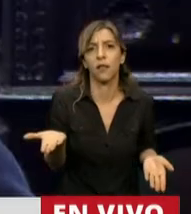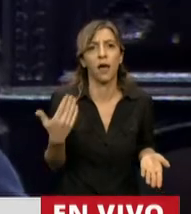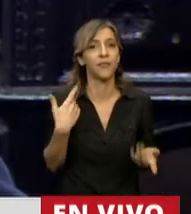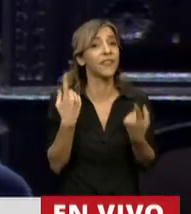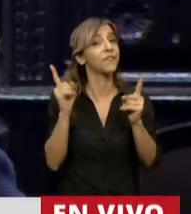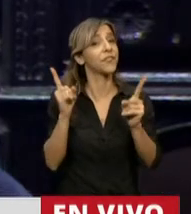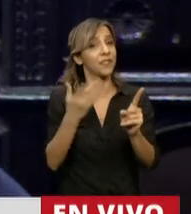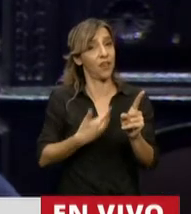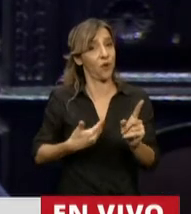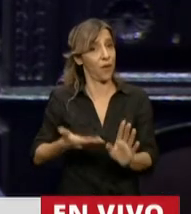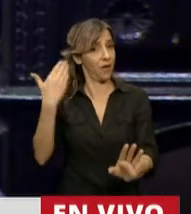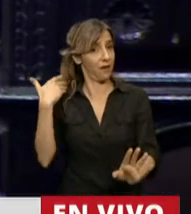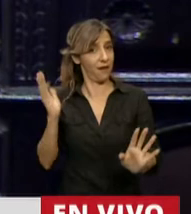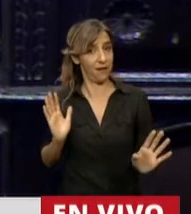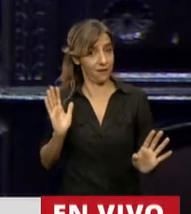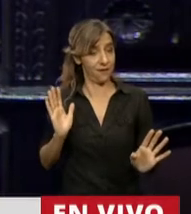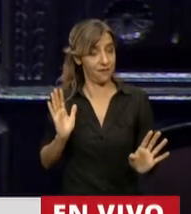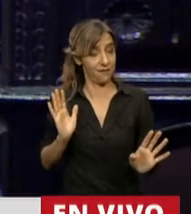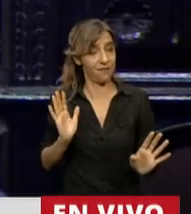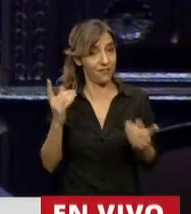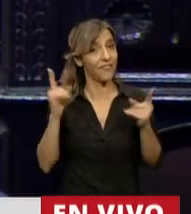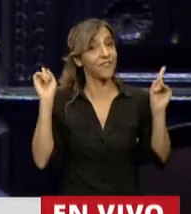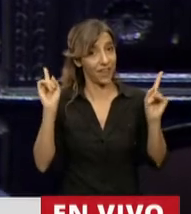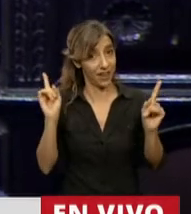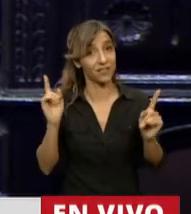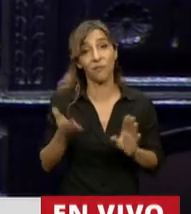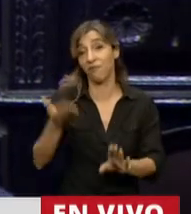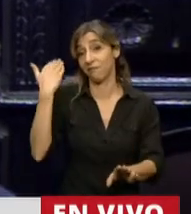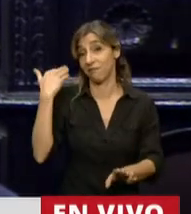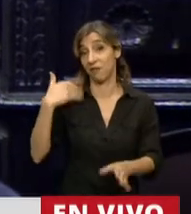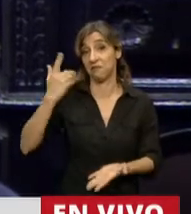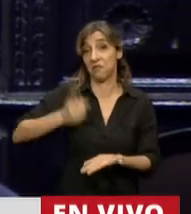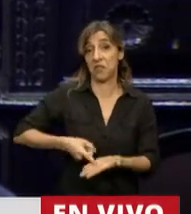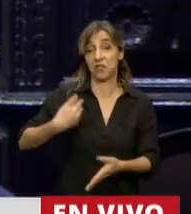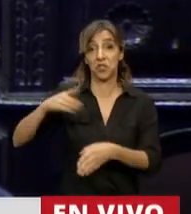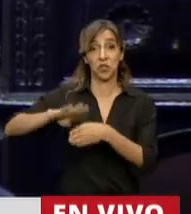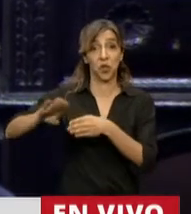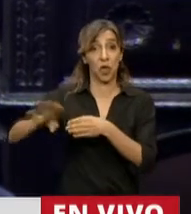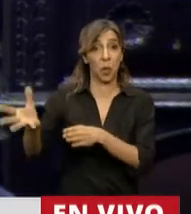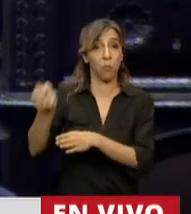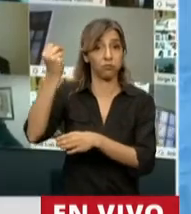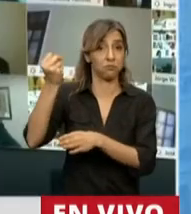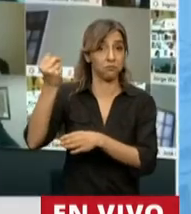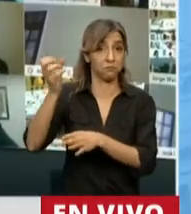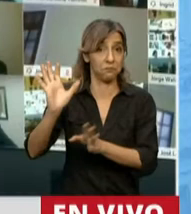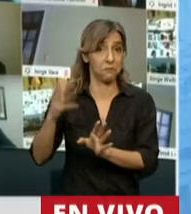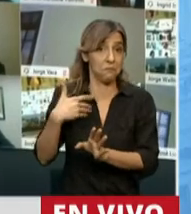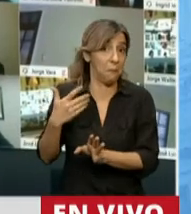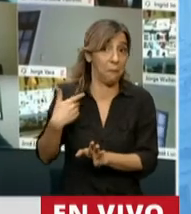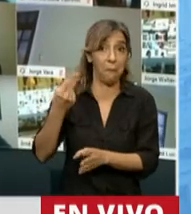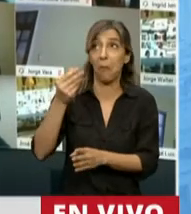carácter muy antidemocrático a la hora de tomar la deuda más grande de la Argentina sin discutirla con nadie,